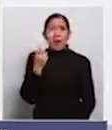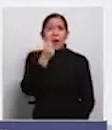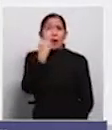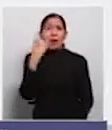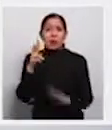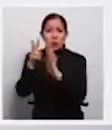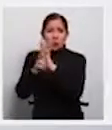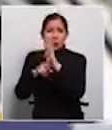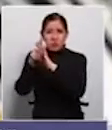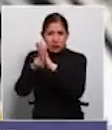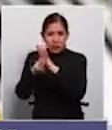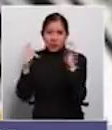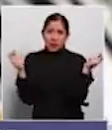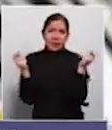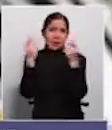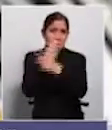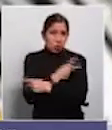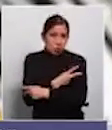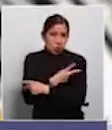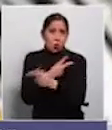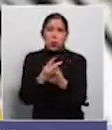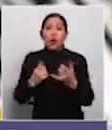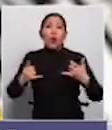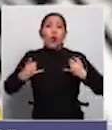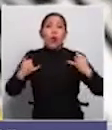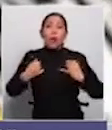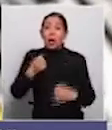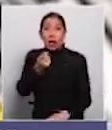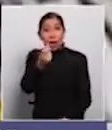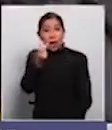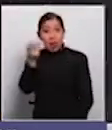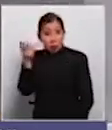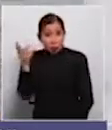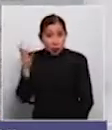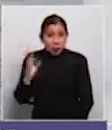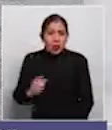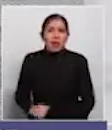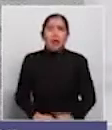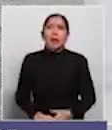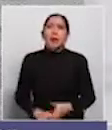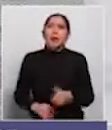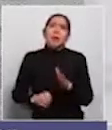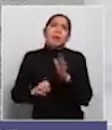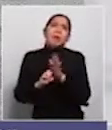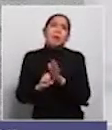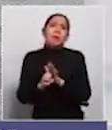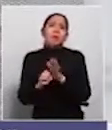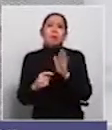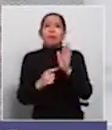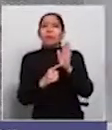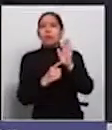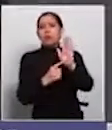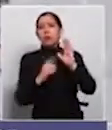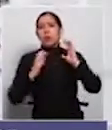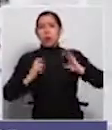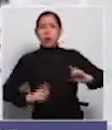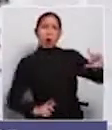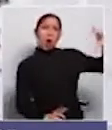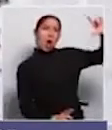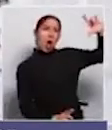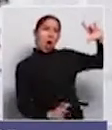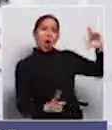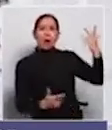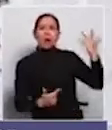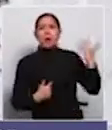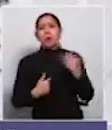ves videos de jóvenes bolivianas que han asumido que mostrar el cuerpo